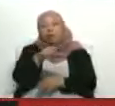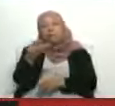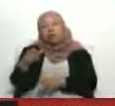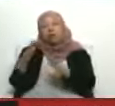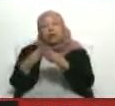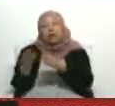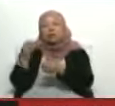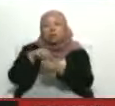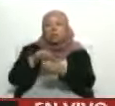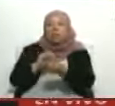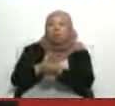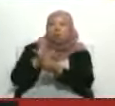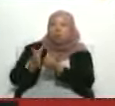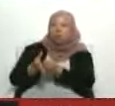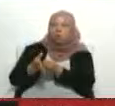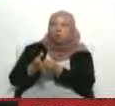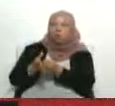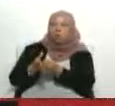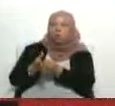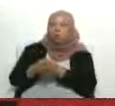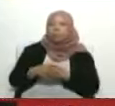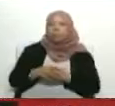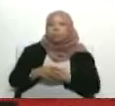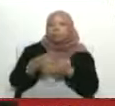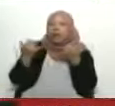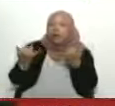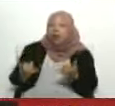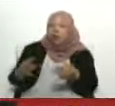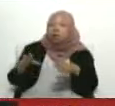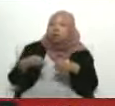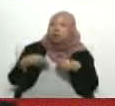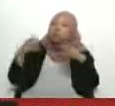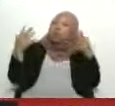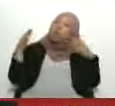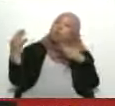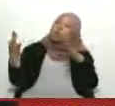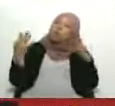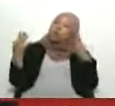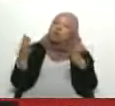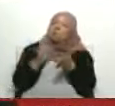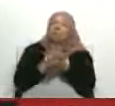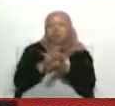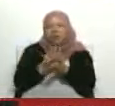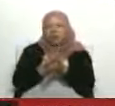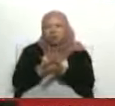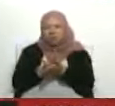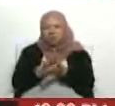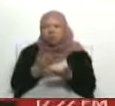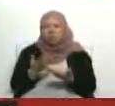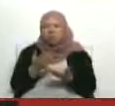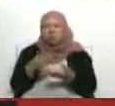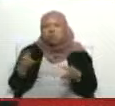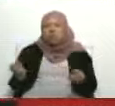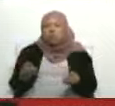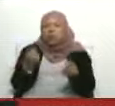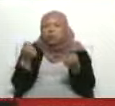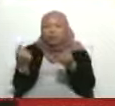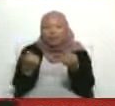Ahora que se ha retomado, que todo el mundo lo aplaude, un clima de convivencia, de